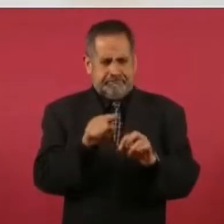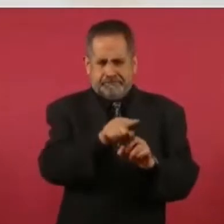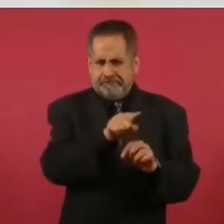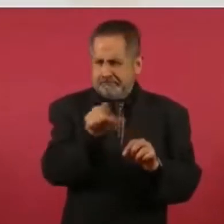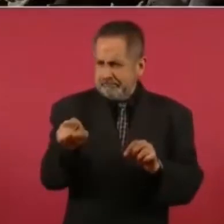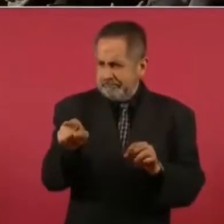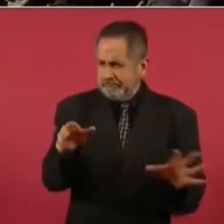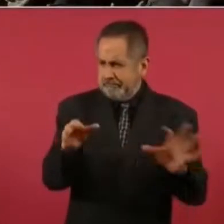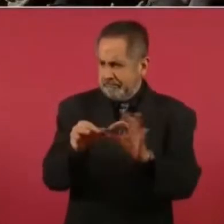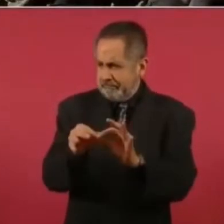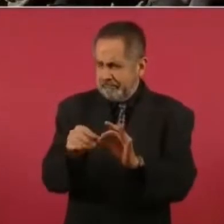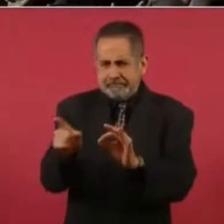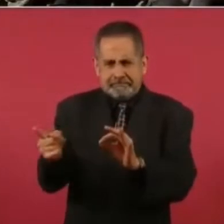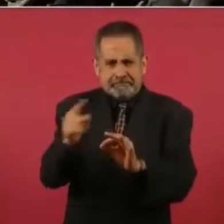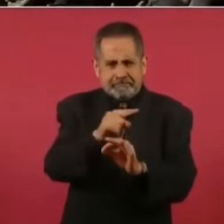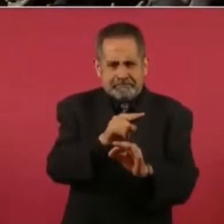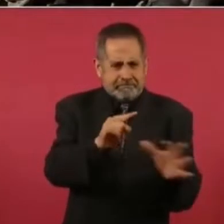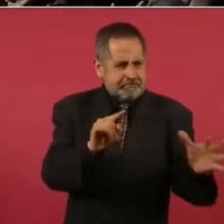fuentes de información.